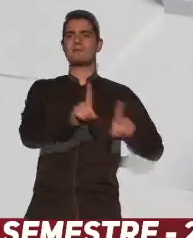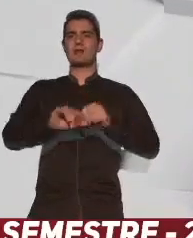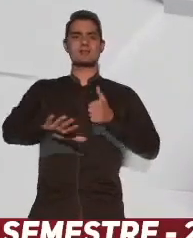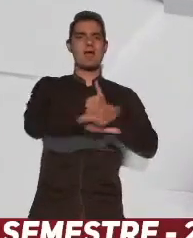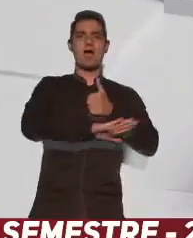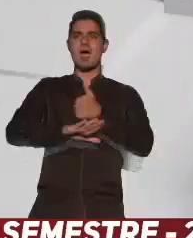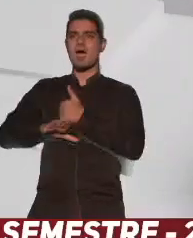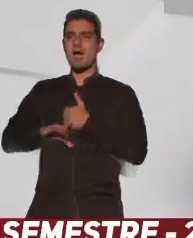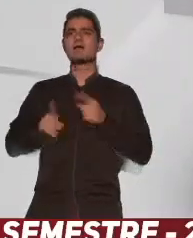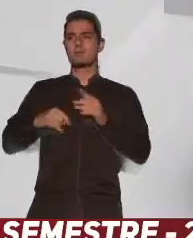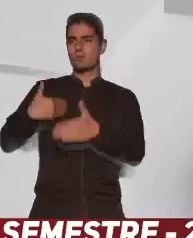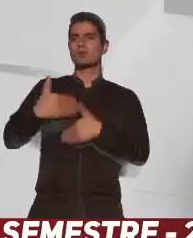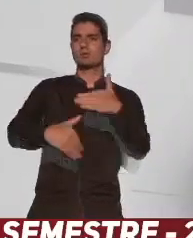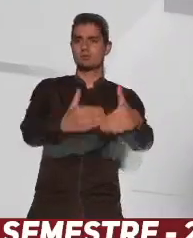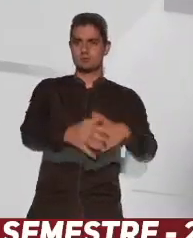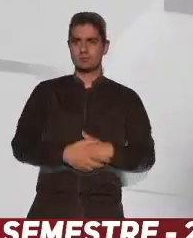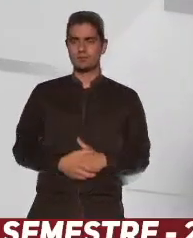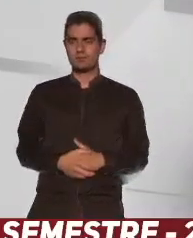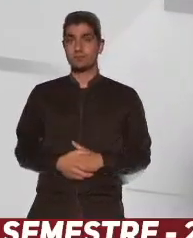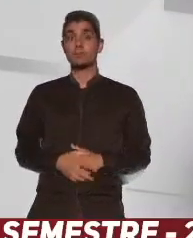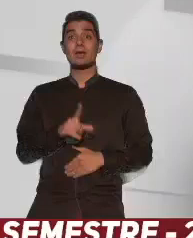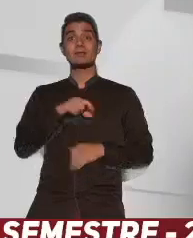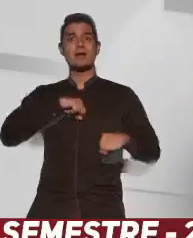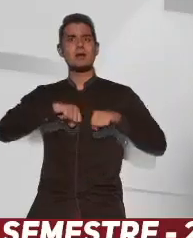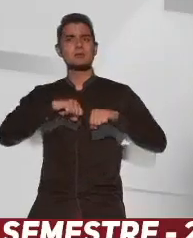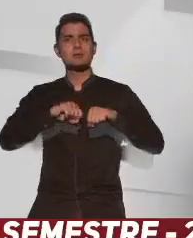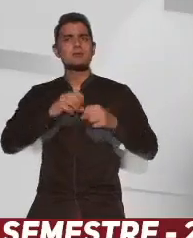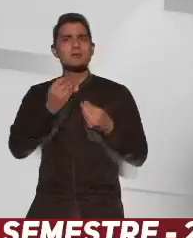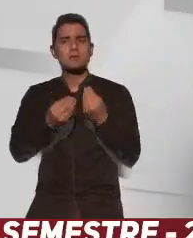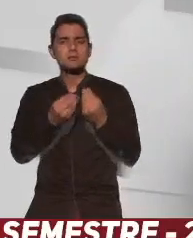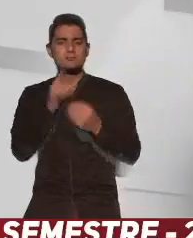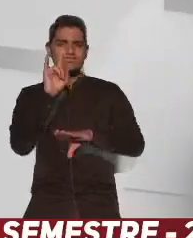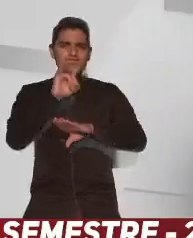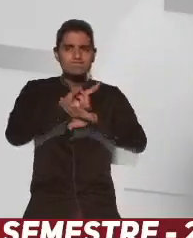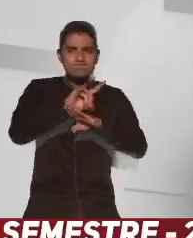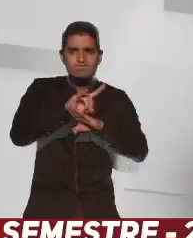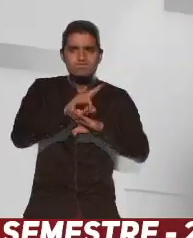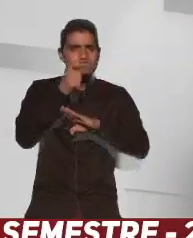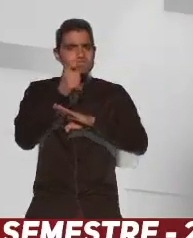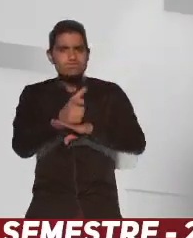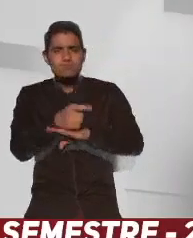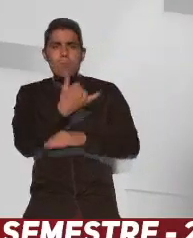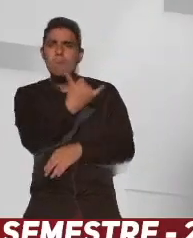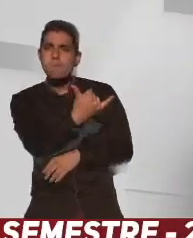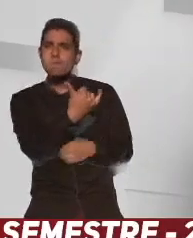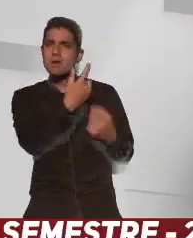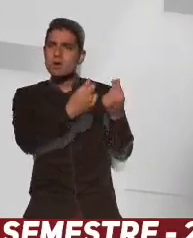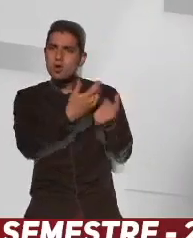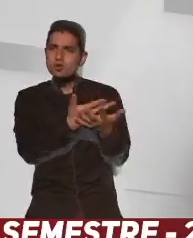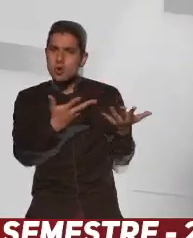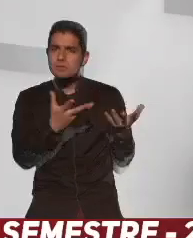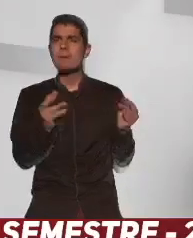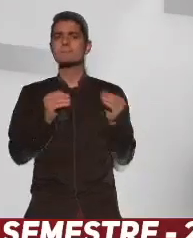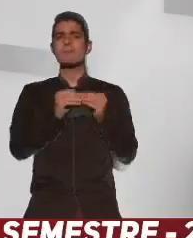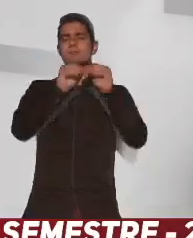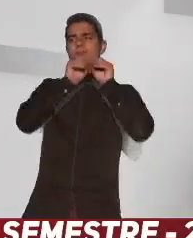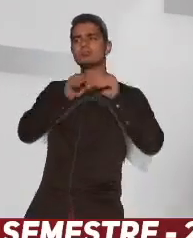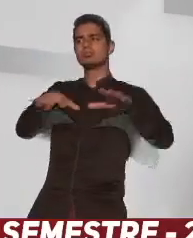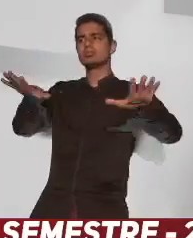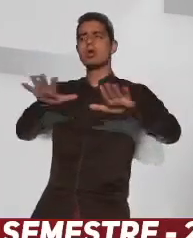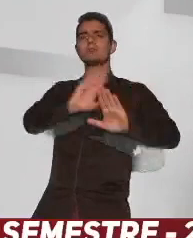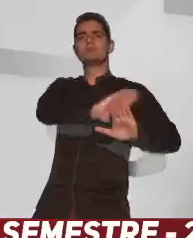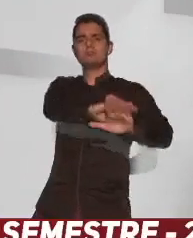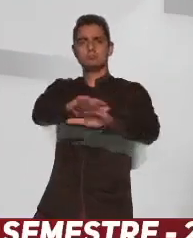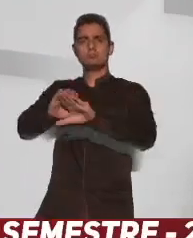adelantada comprende la realización de inspecciones, verificación de recursos, difusión para el fortalecimiento de la cultura de control